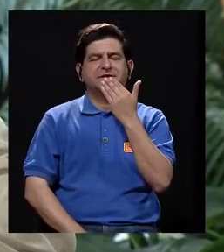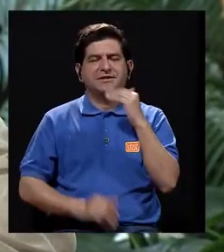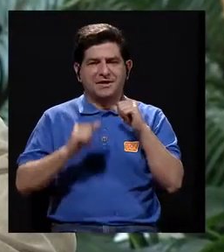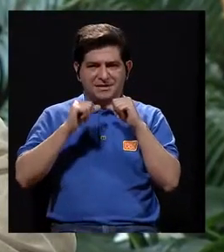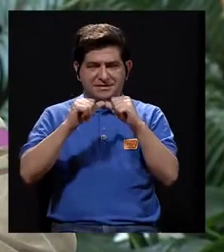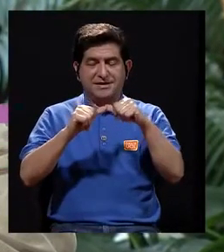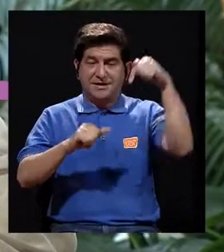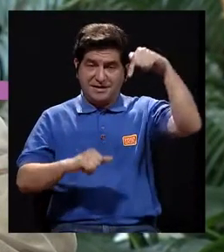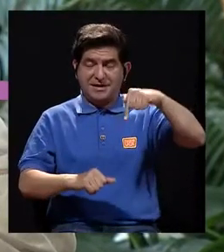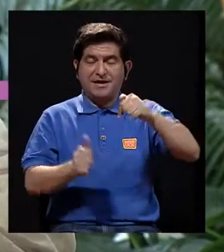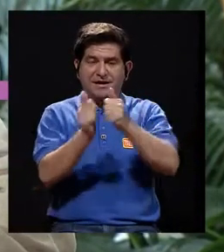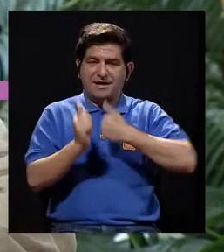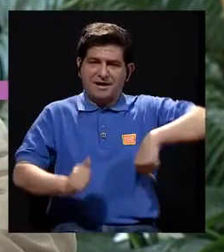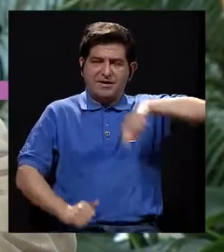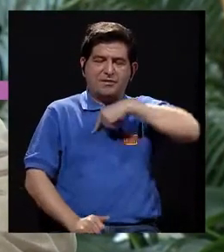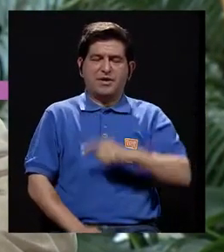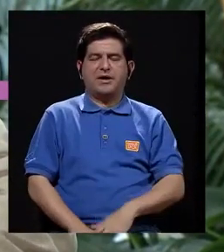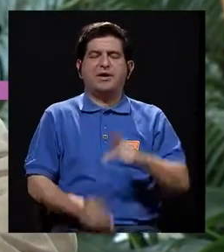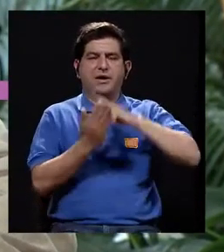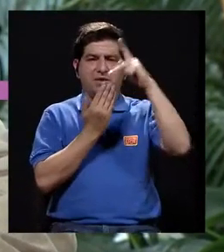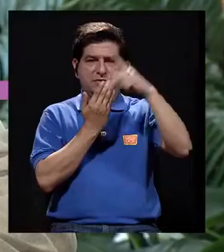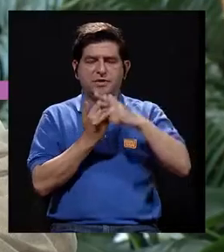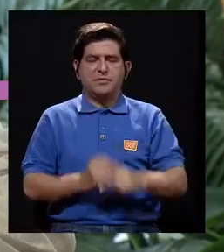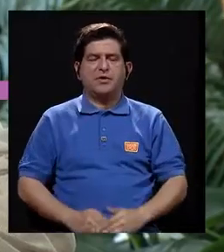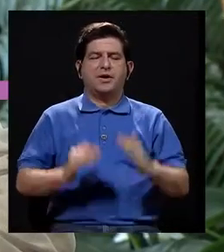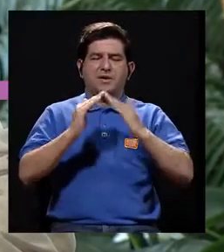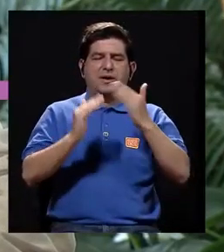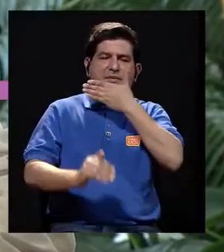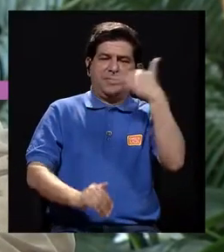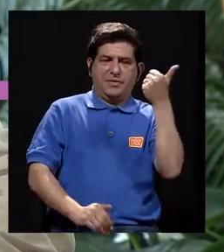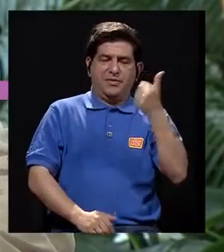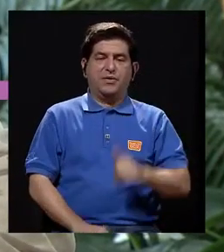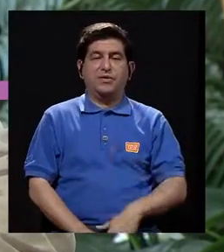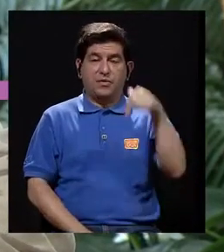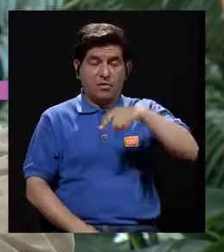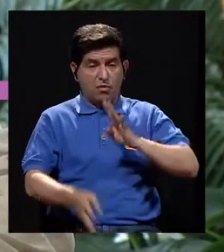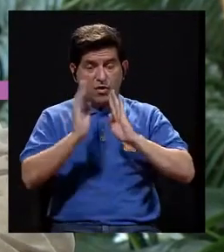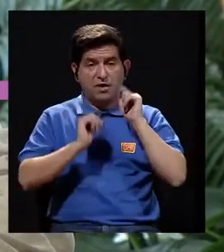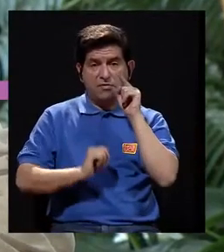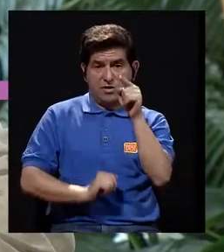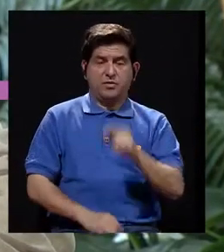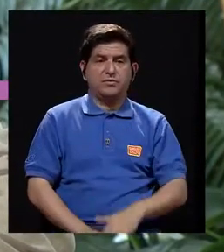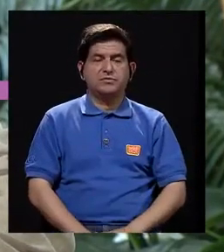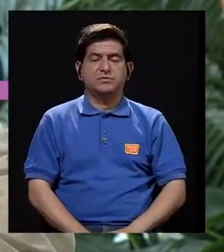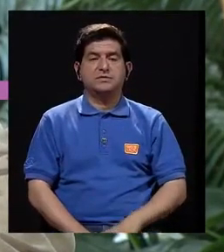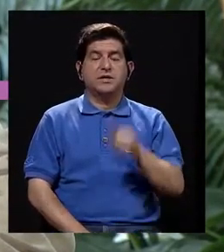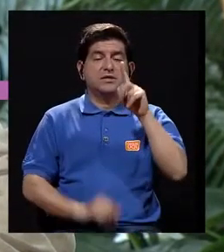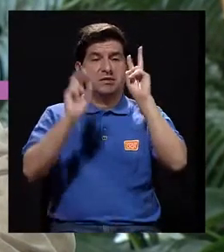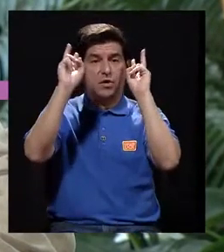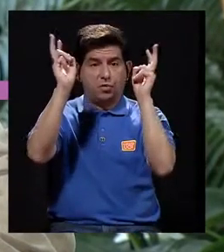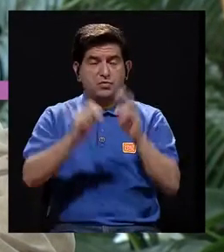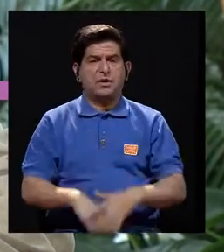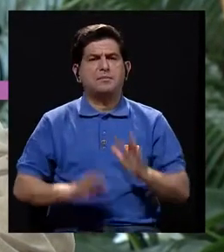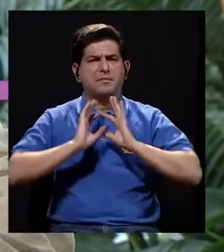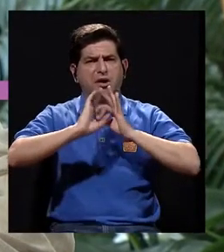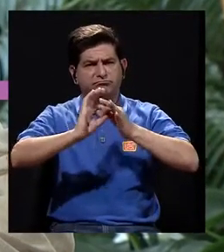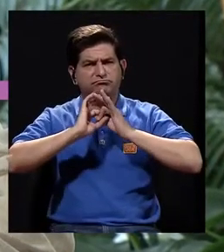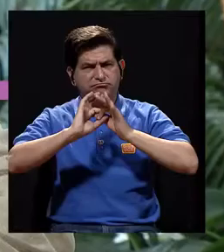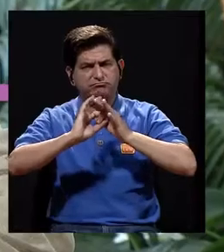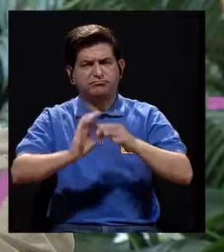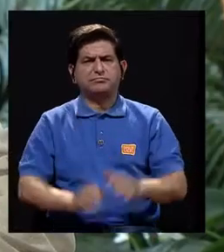Muchísimas gracias por continuar acá con nosotros en su telerrevista Vivir Mejor. El día de hoy conversando con ustedes acerca de un tema que